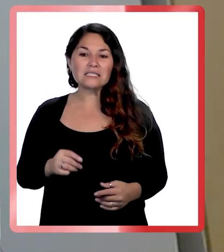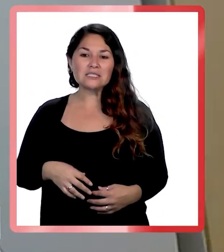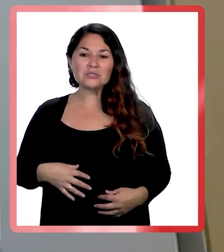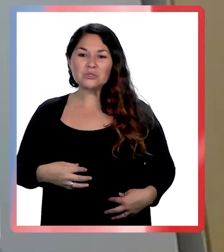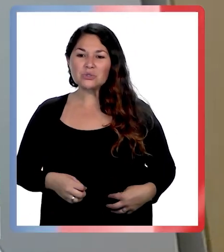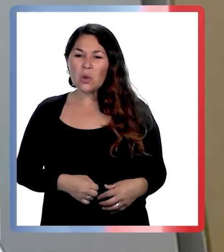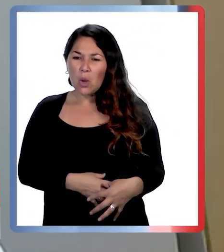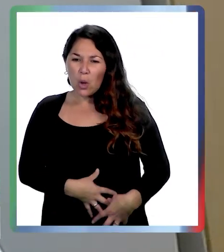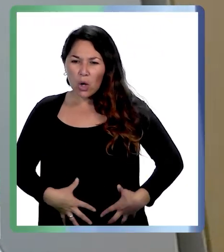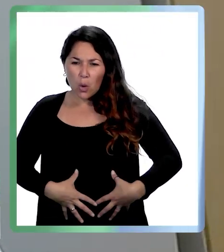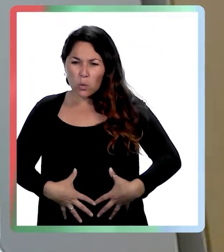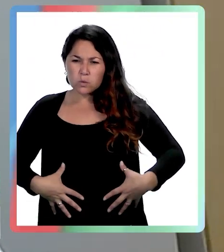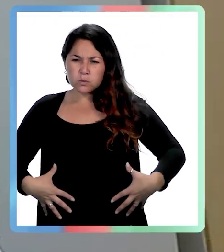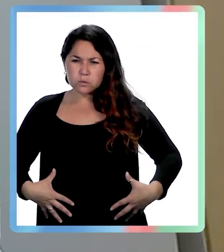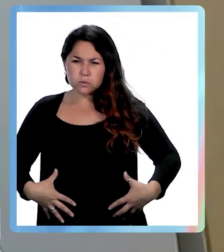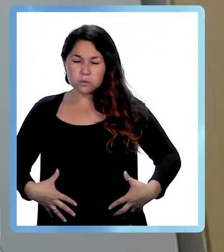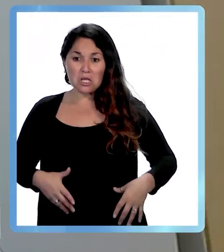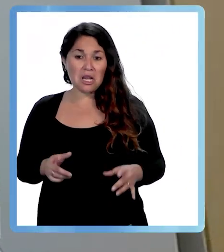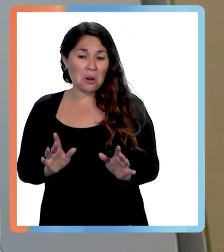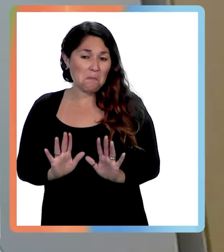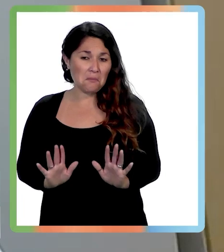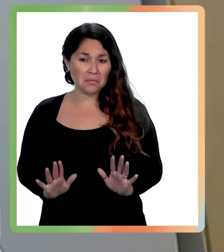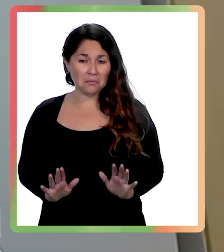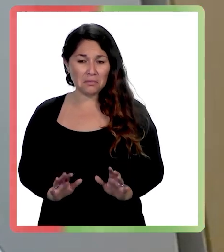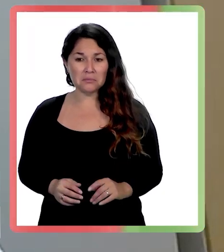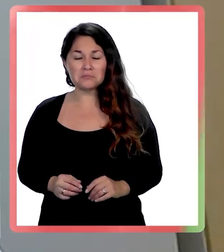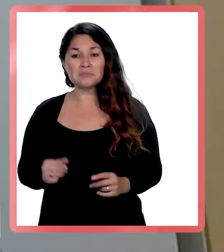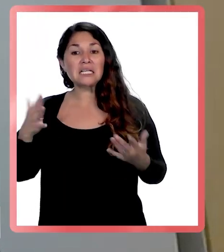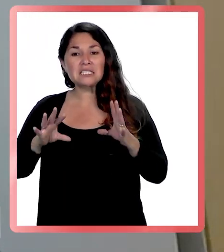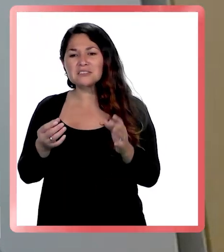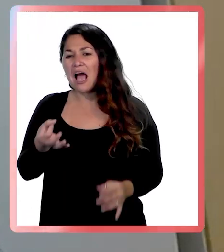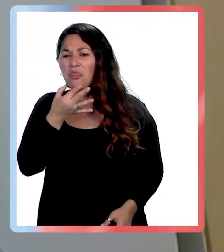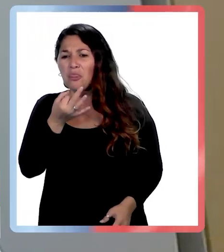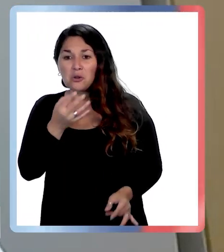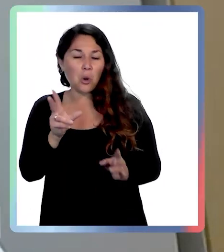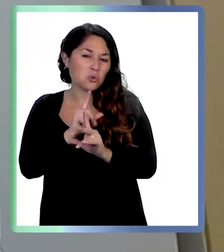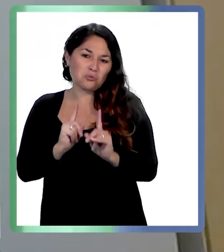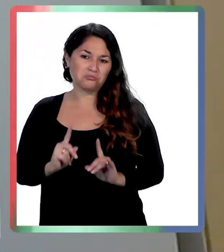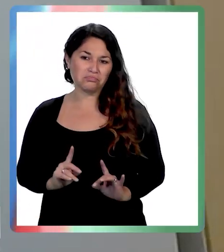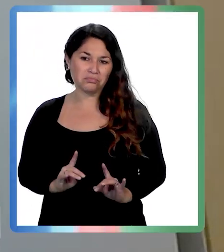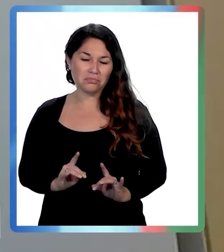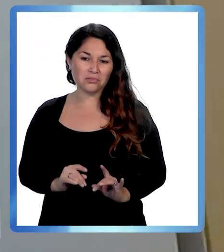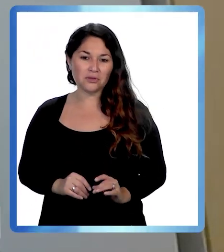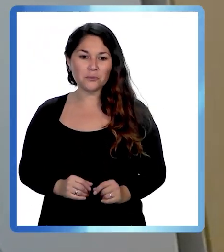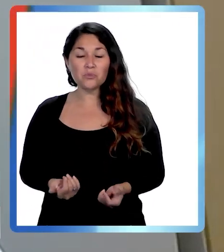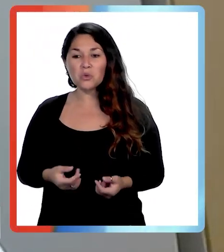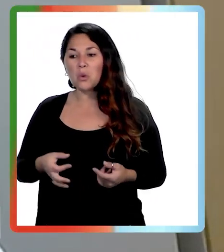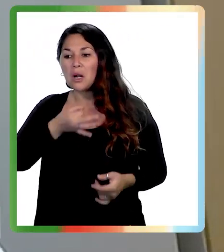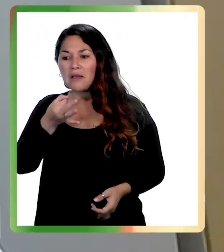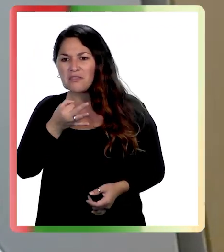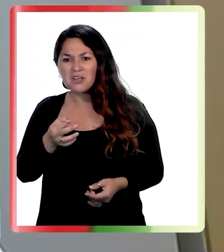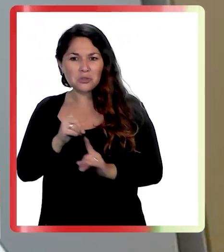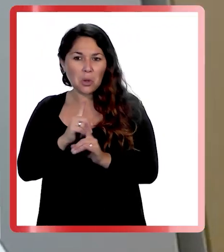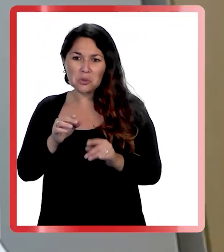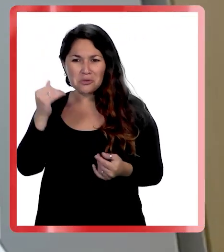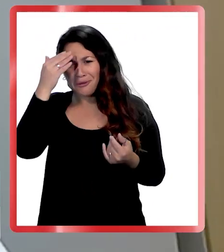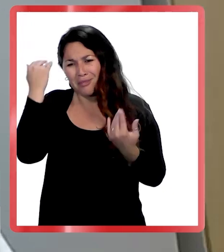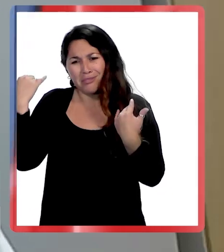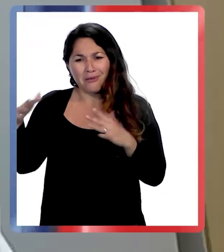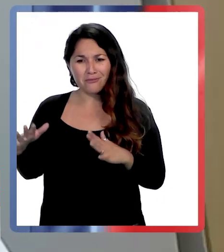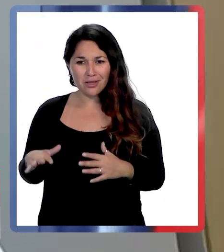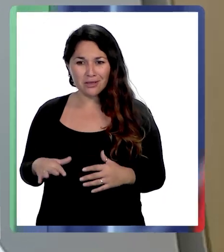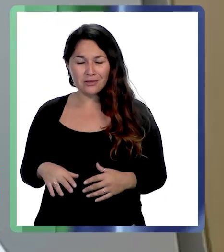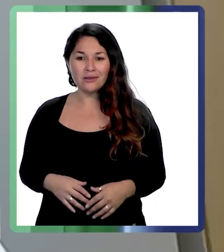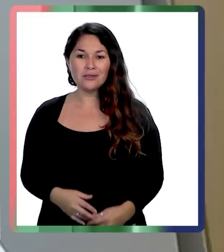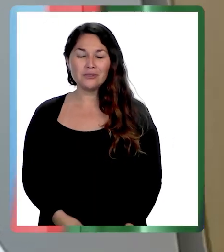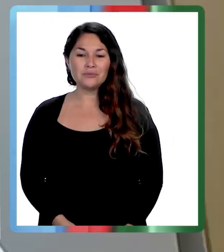colon irritable, ¿cierto? O como que, no sé, pues, a lo mejor el paciente no tomó el medicamento, no dio el medicamento, o las indicaciones. Y ahí es donde hay que